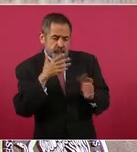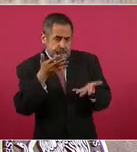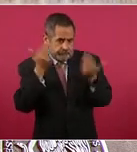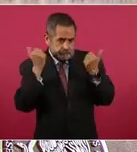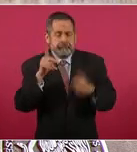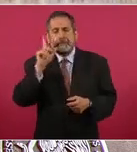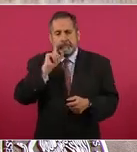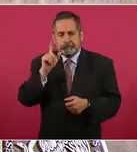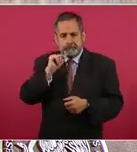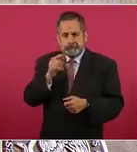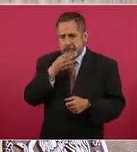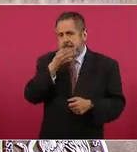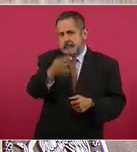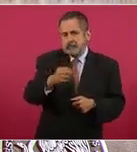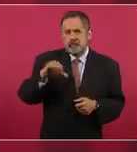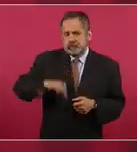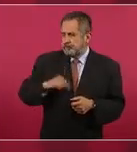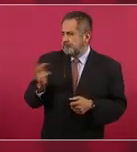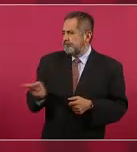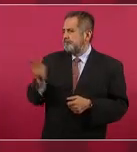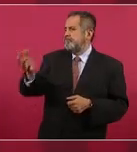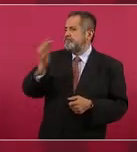hay